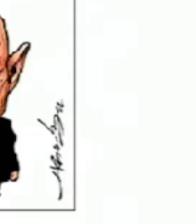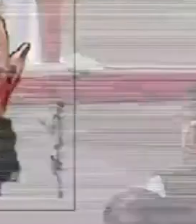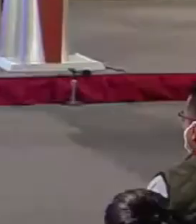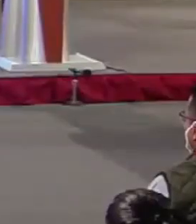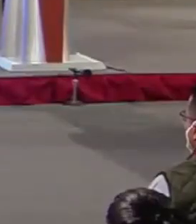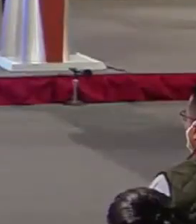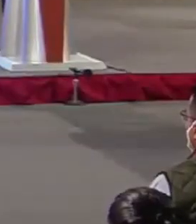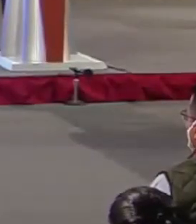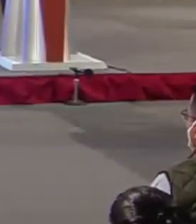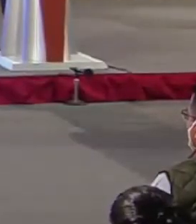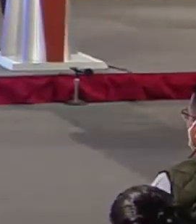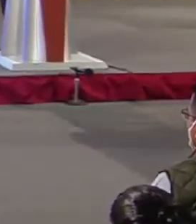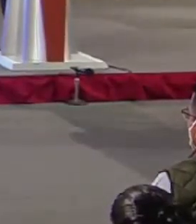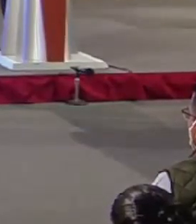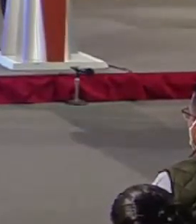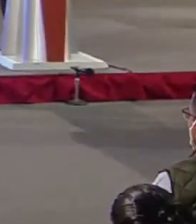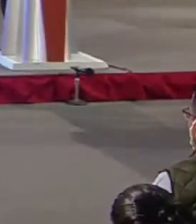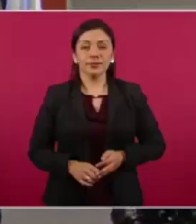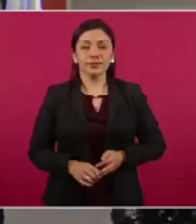un ignorante